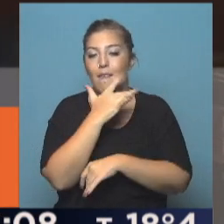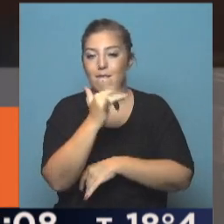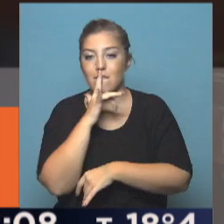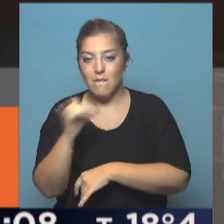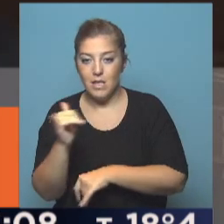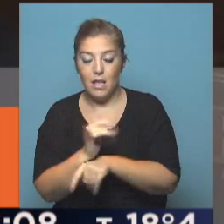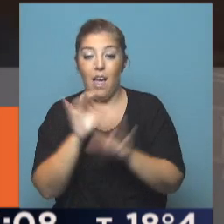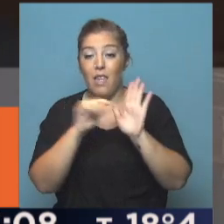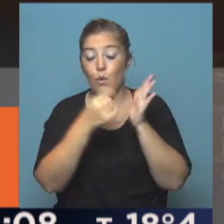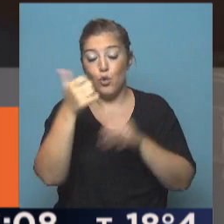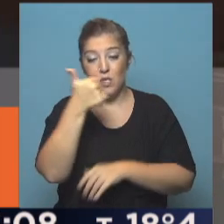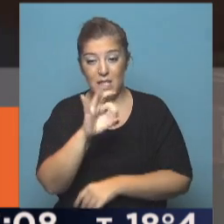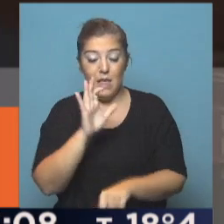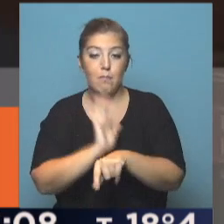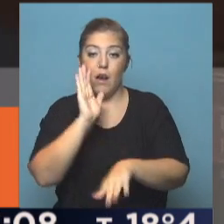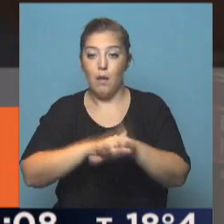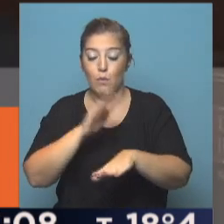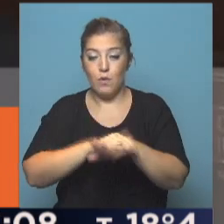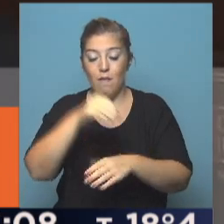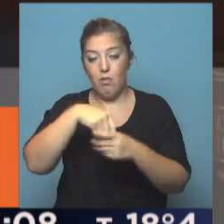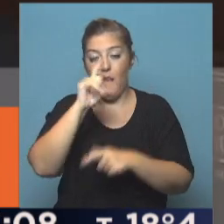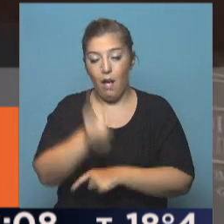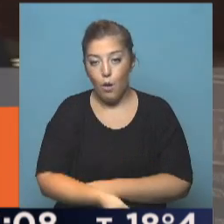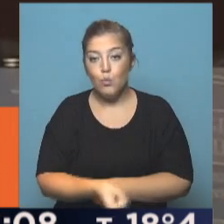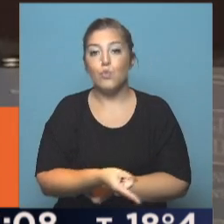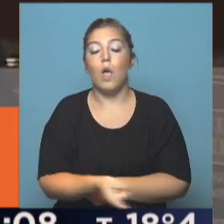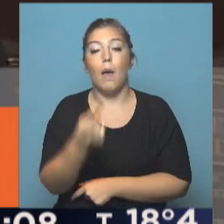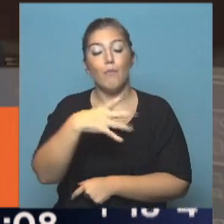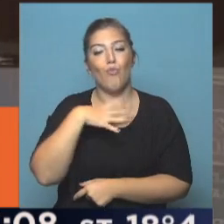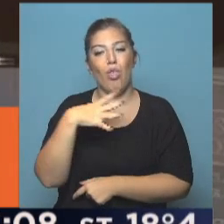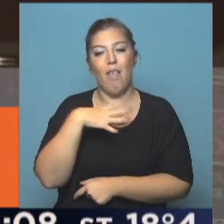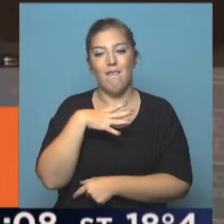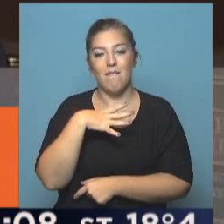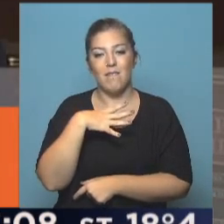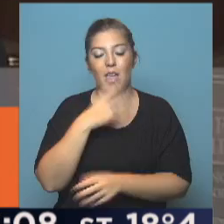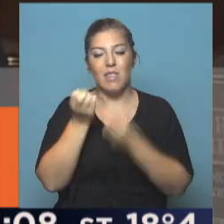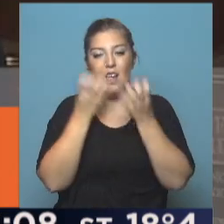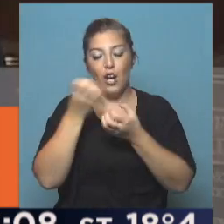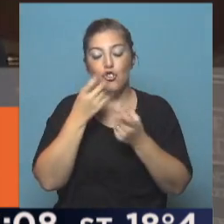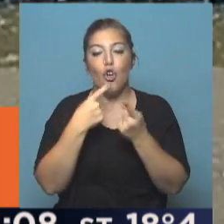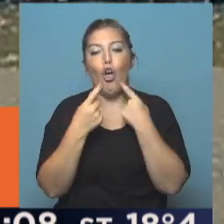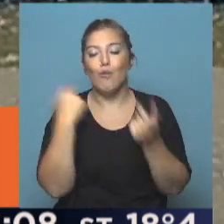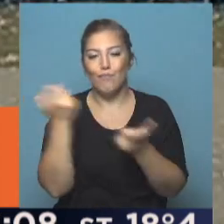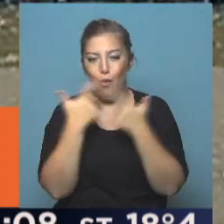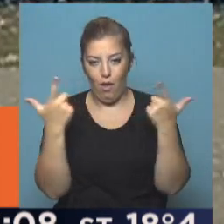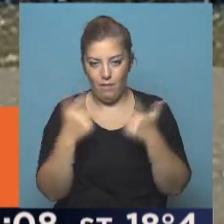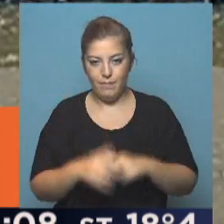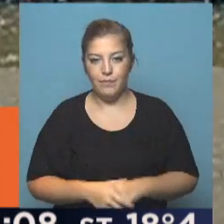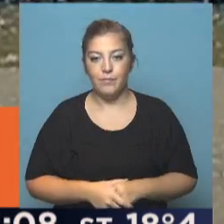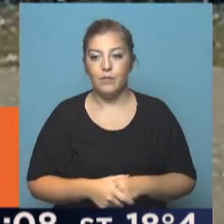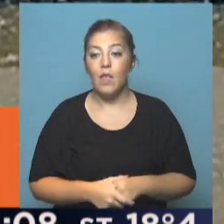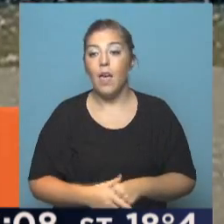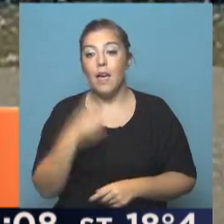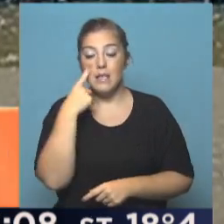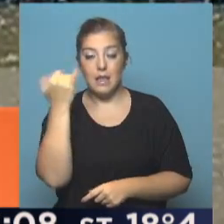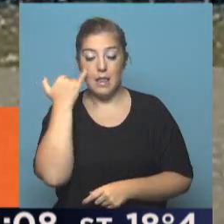el artículo 60, esto es, están imputados en la causa, pero todavía no se les ha tomado una declaración indagatoria ni informativa. El